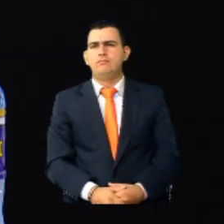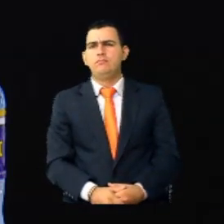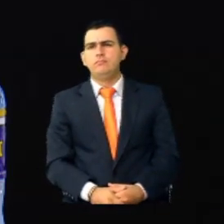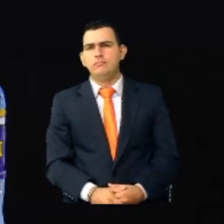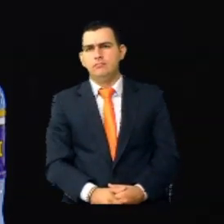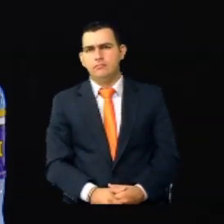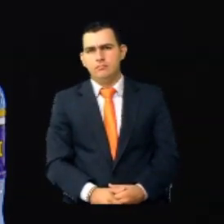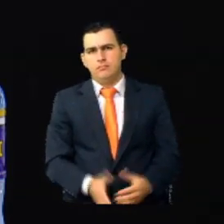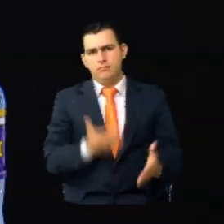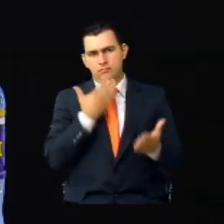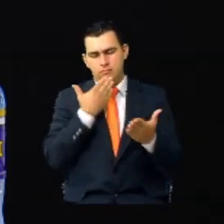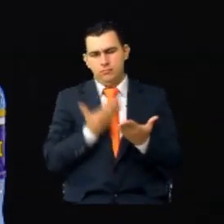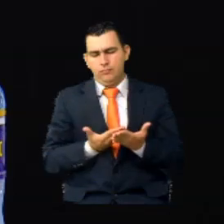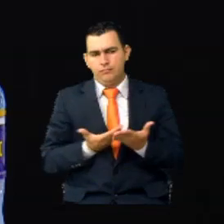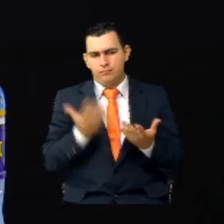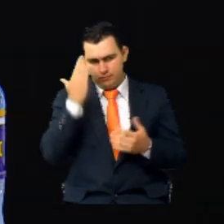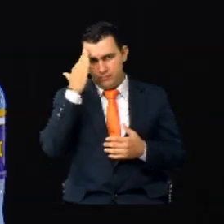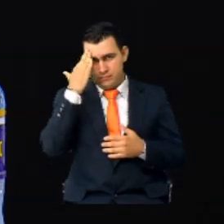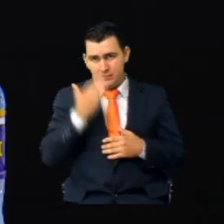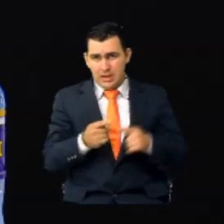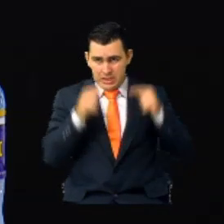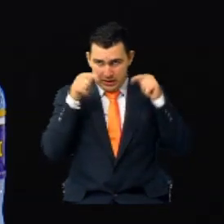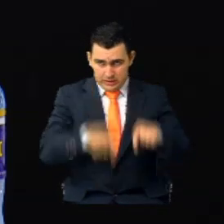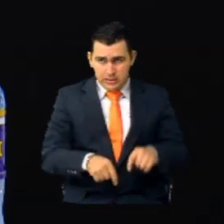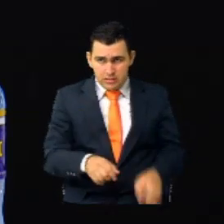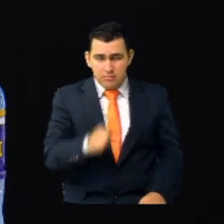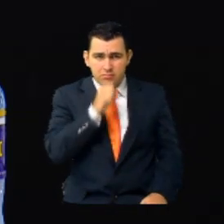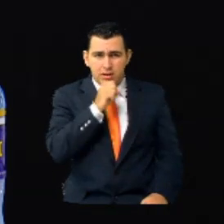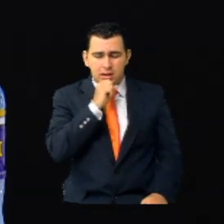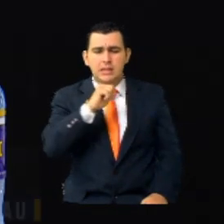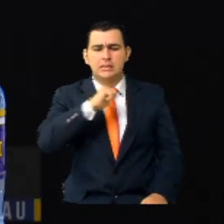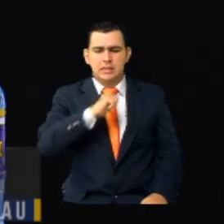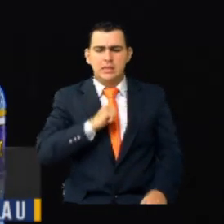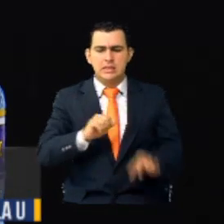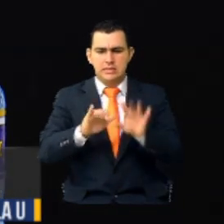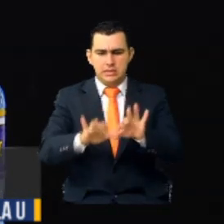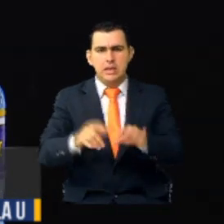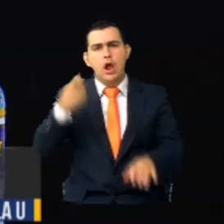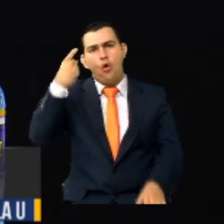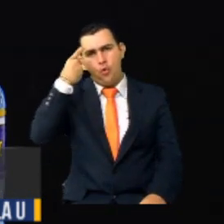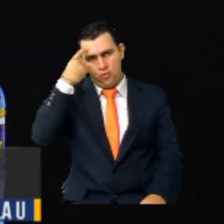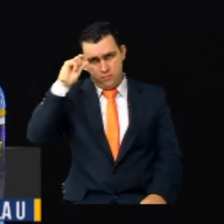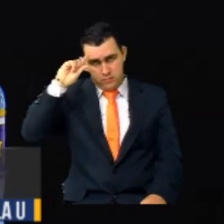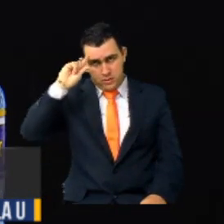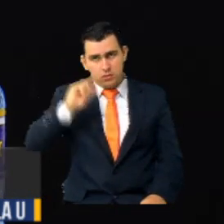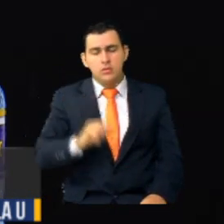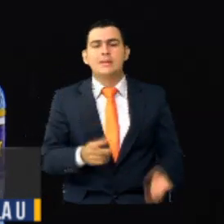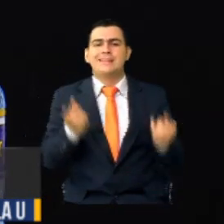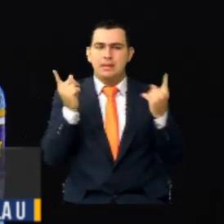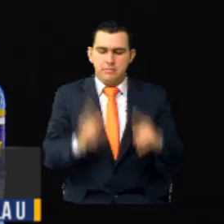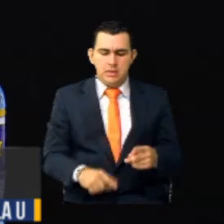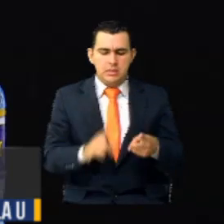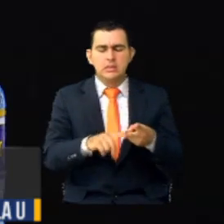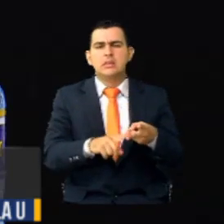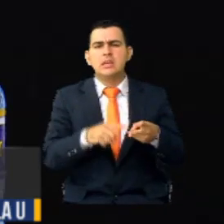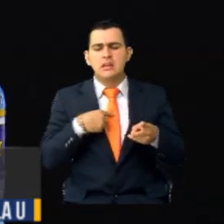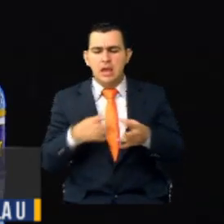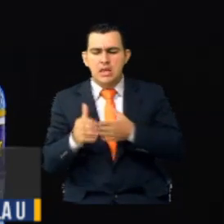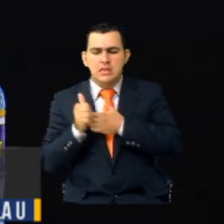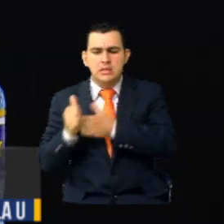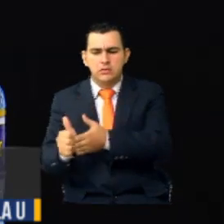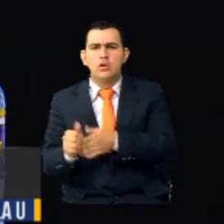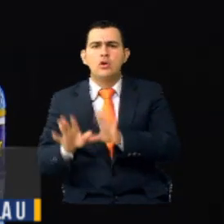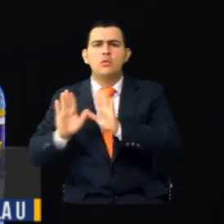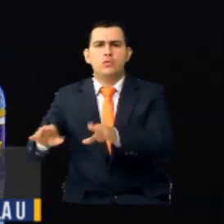Bueno, el municipio en la actualidad cuenta con Secretaría de Gobierno, por supuesto, pero también con la Dirección de